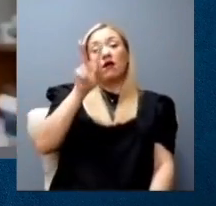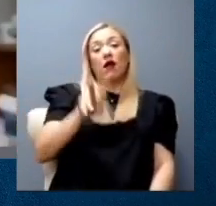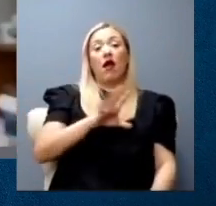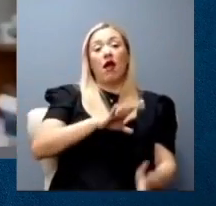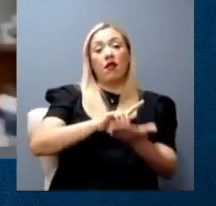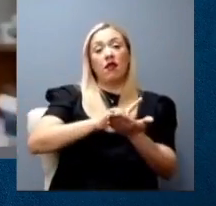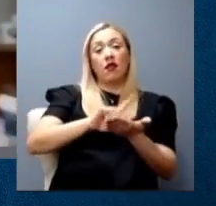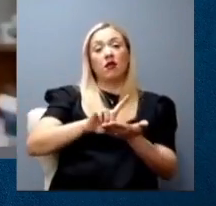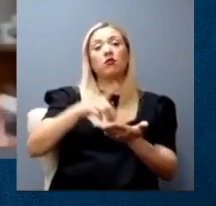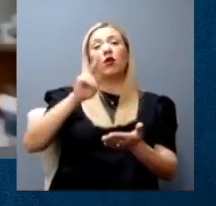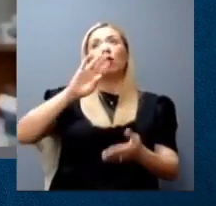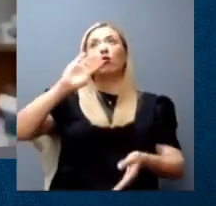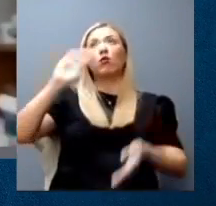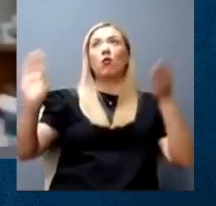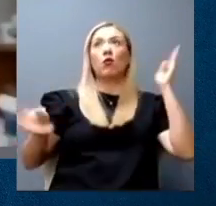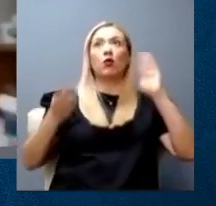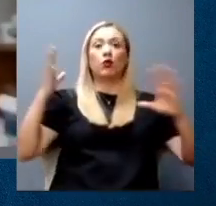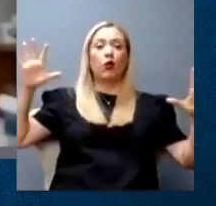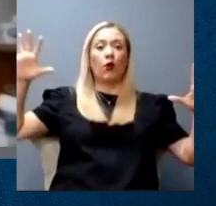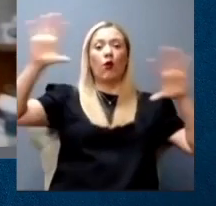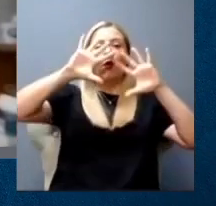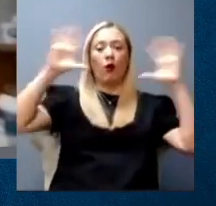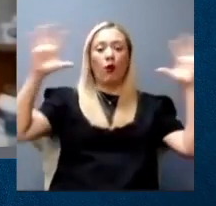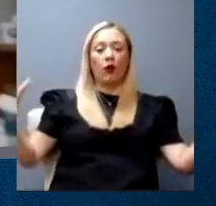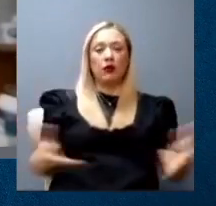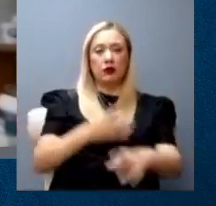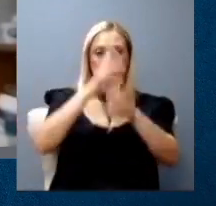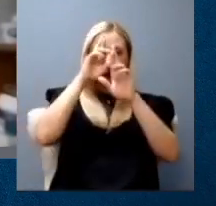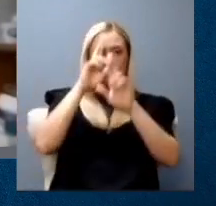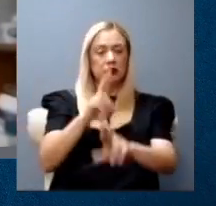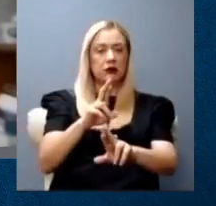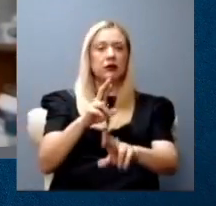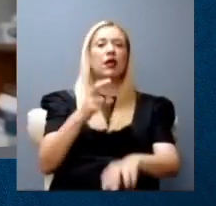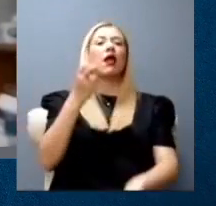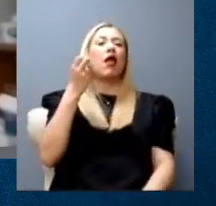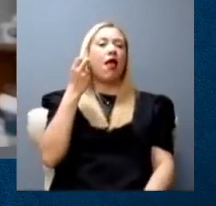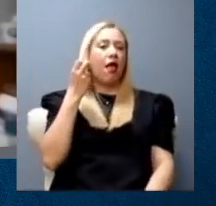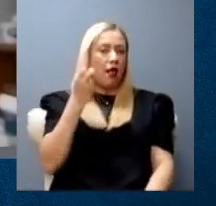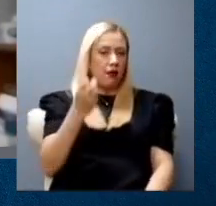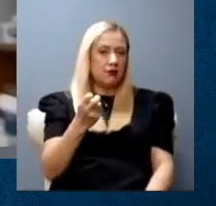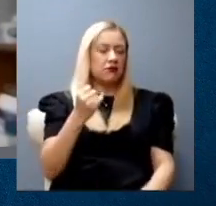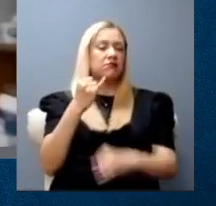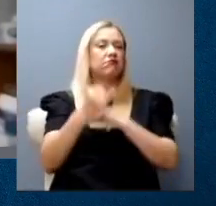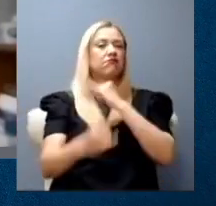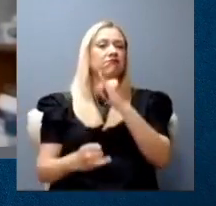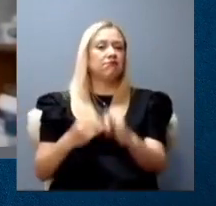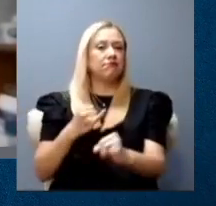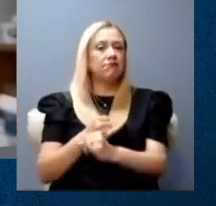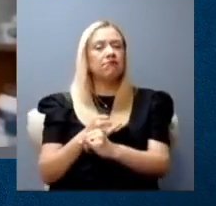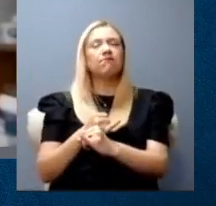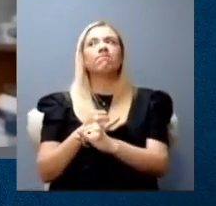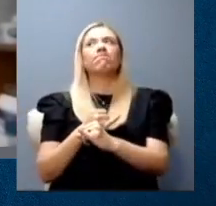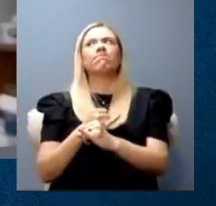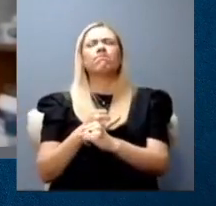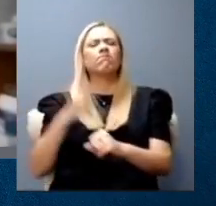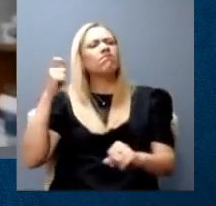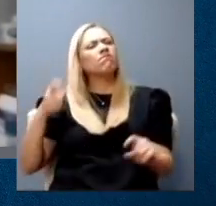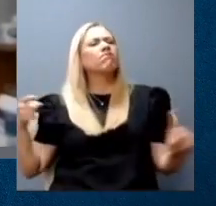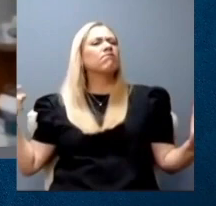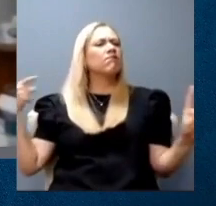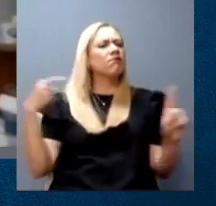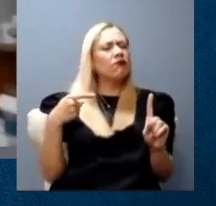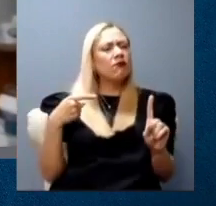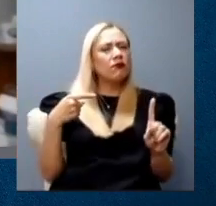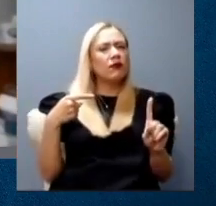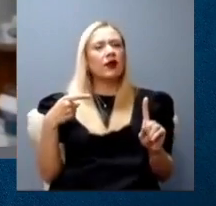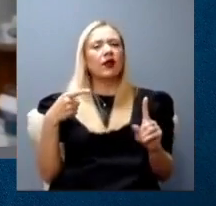internacional. Entonces, cuando hablamos justamente de la internacionalización de los derechos humanos, nos estamos refiriendo a